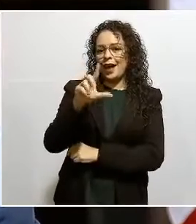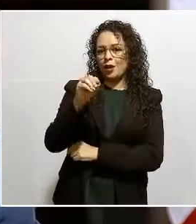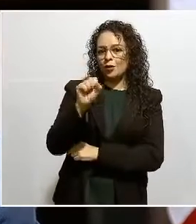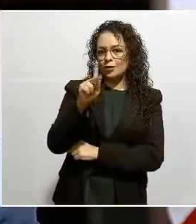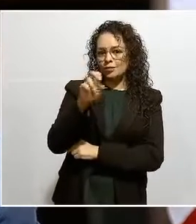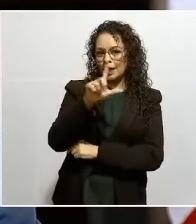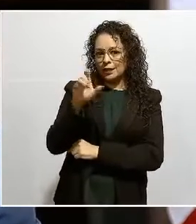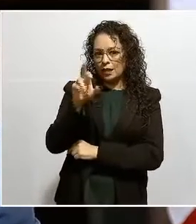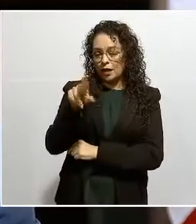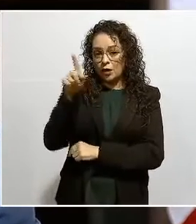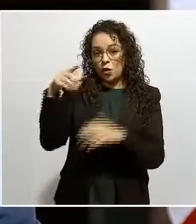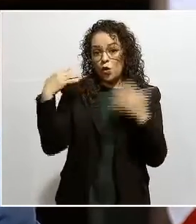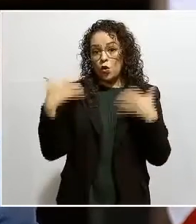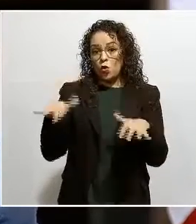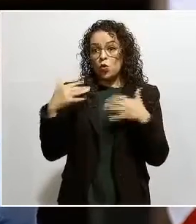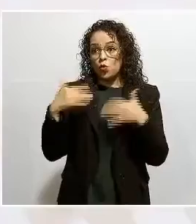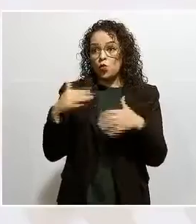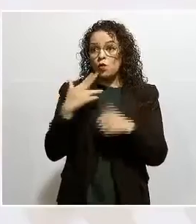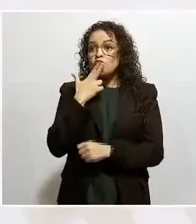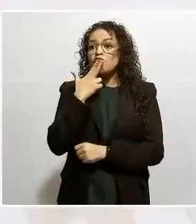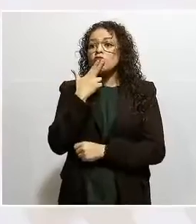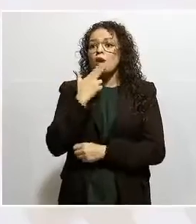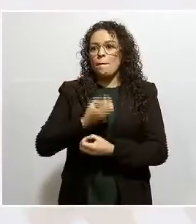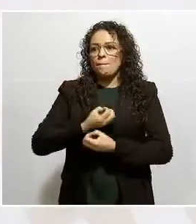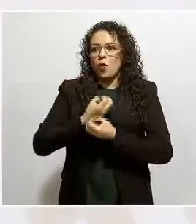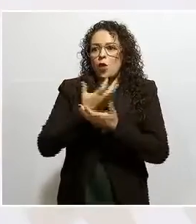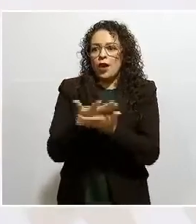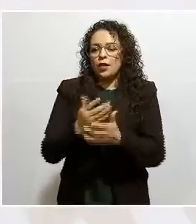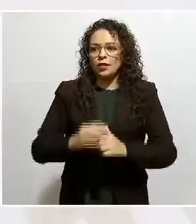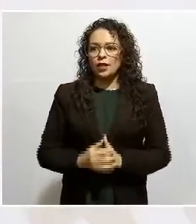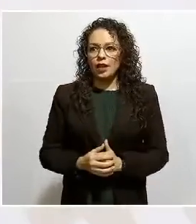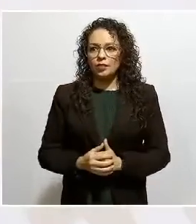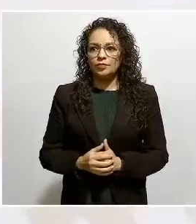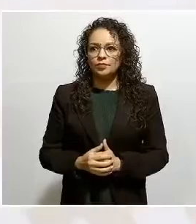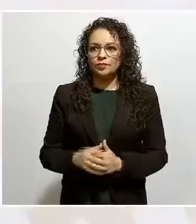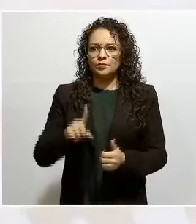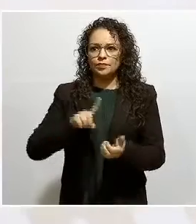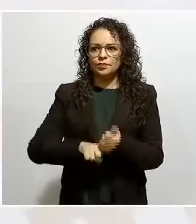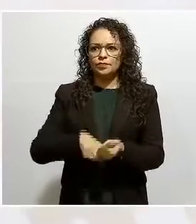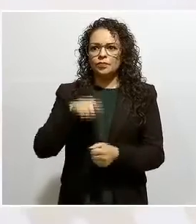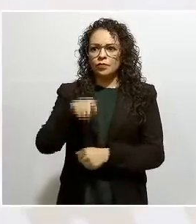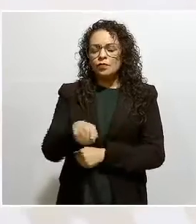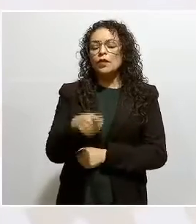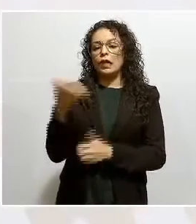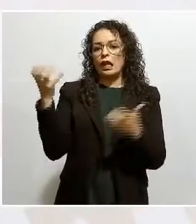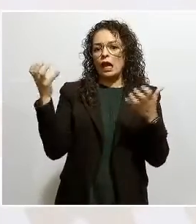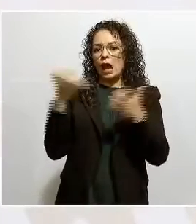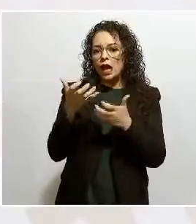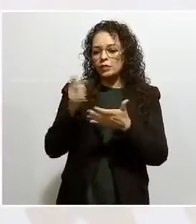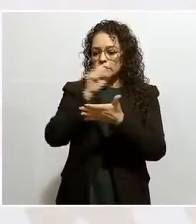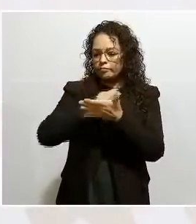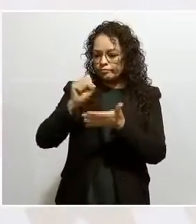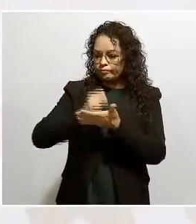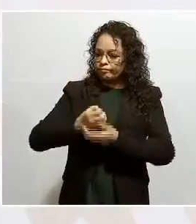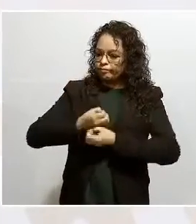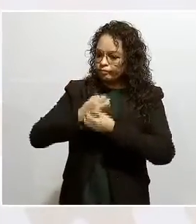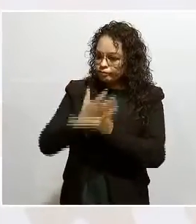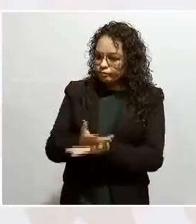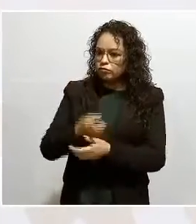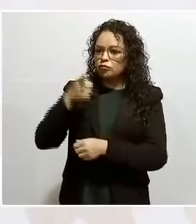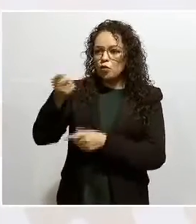gran poeta lo fue siempre, independientemente de si escribió un soneto, dirigía una institución o imaginaba un